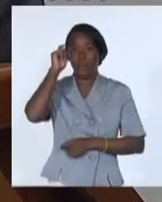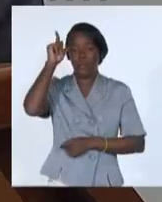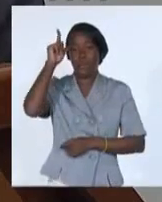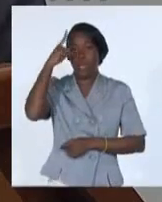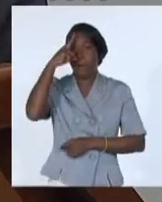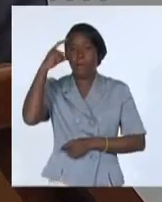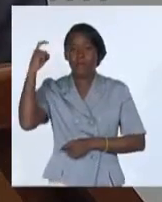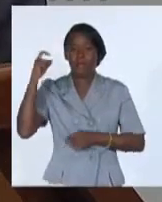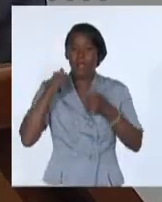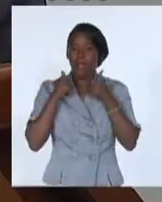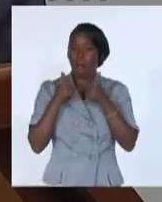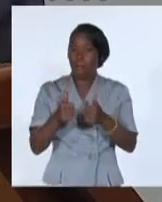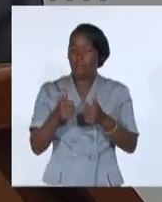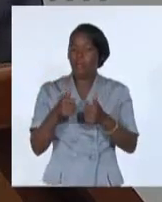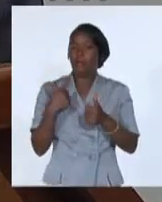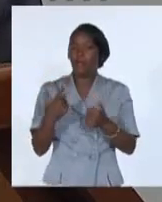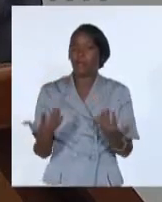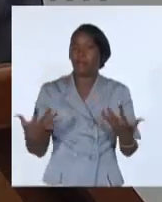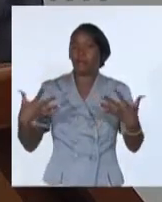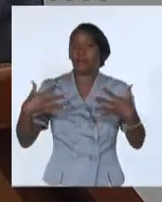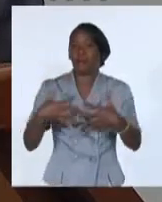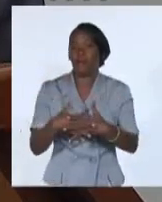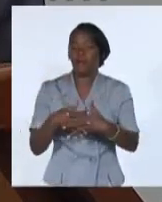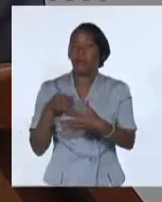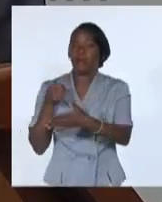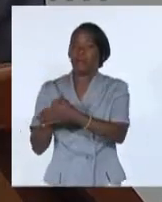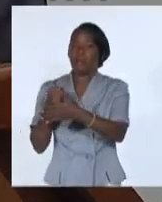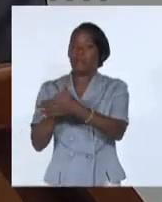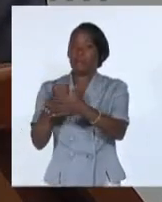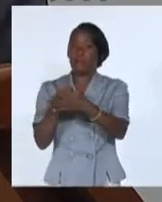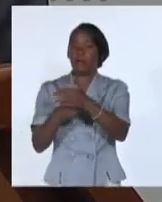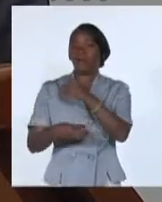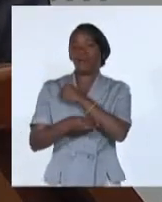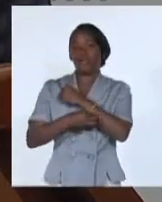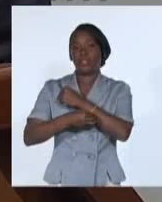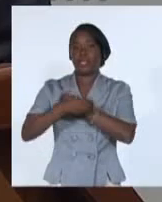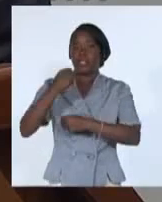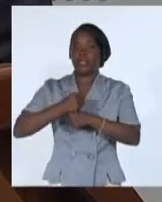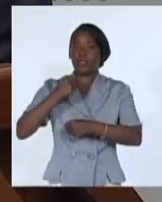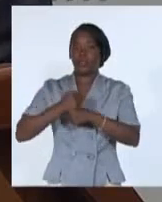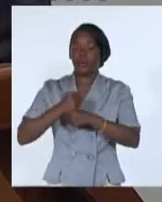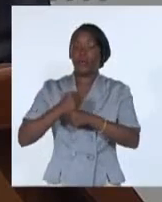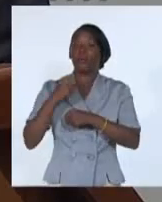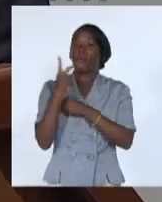financiera mundial debe responder más a las necesidades de los países en desarrollo.